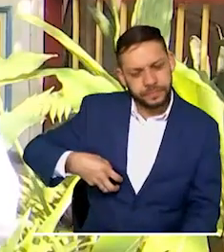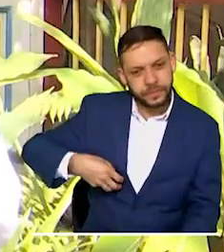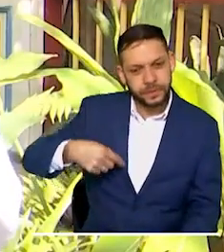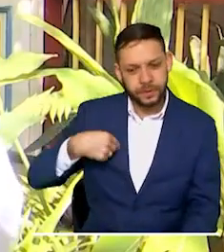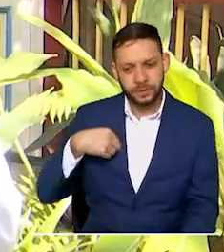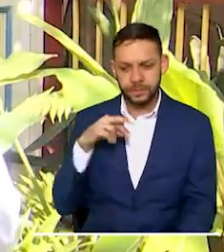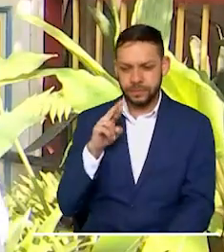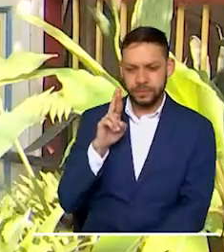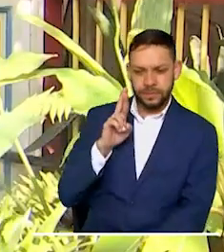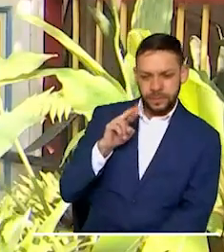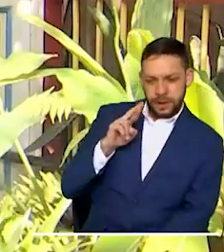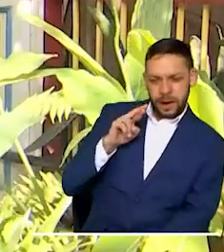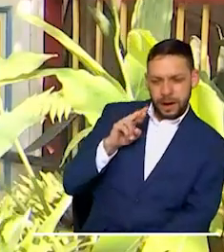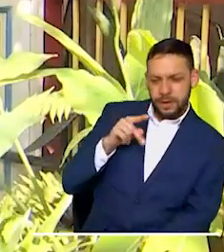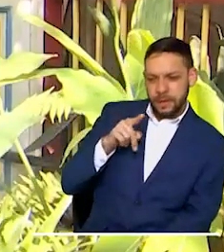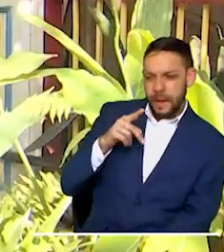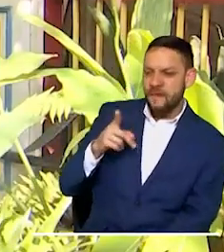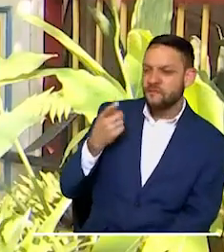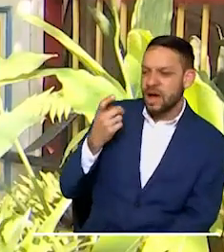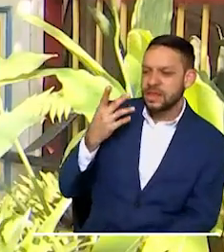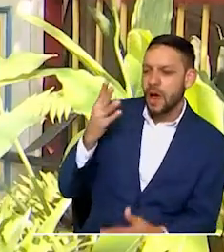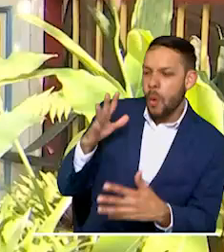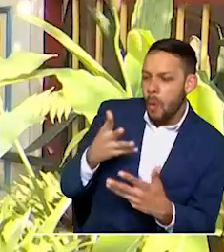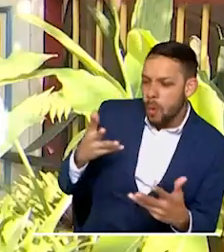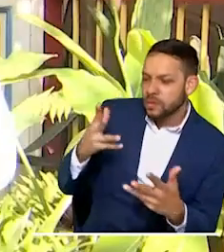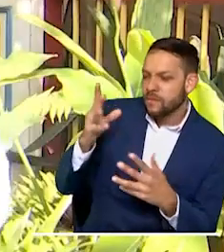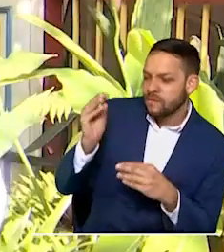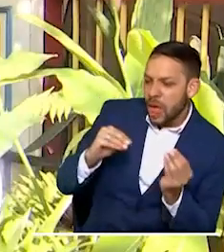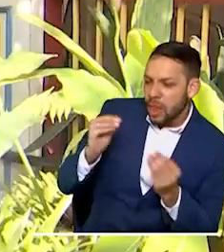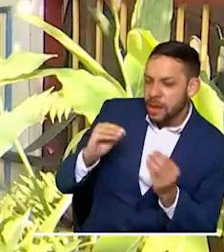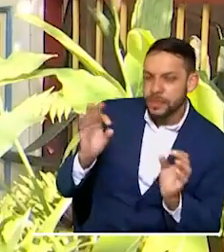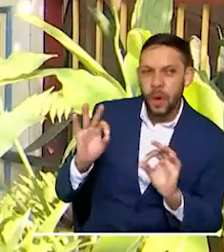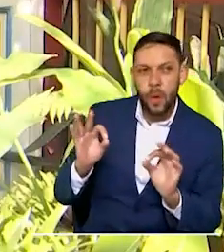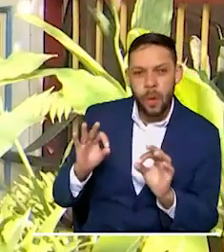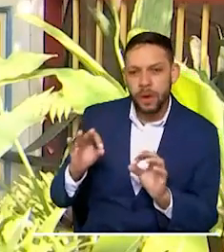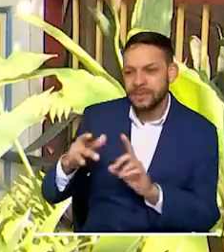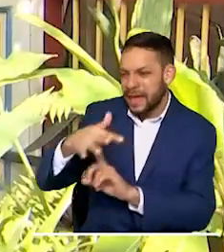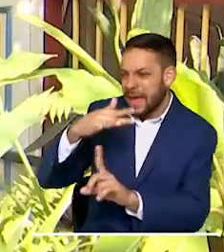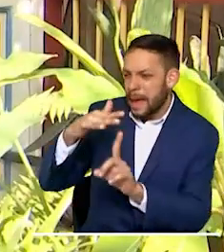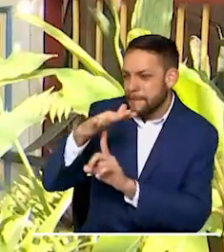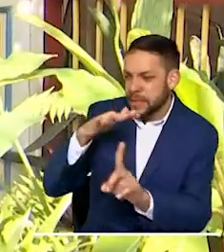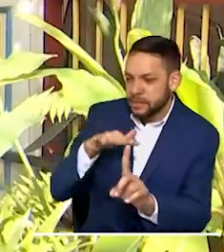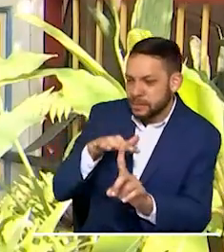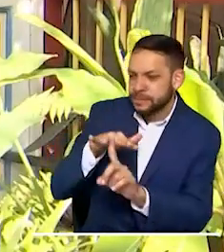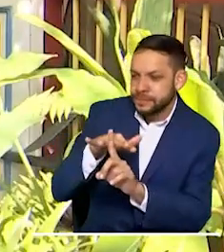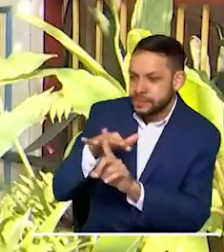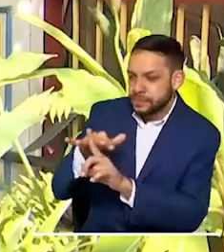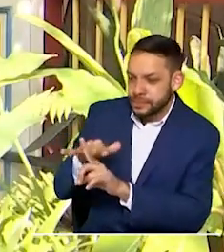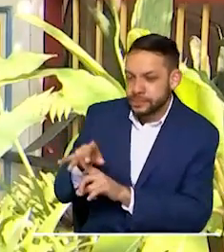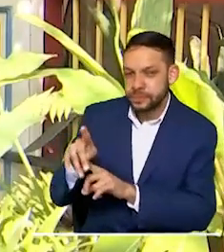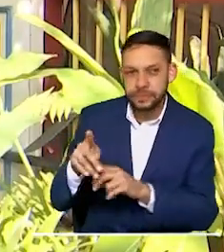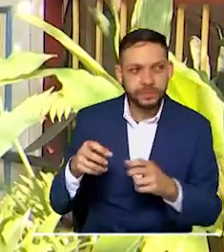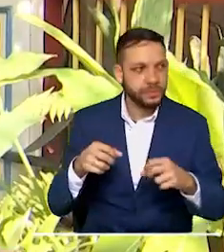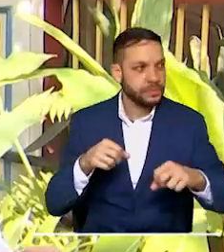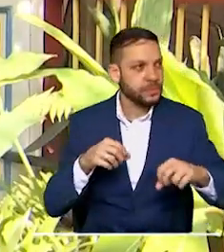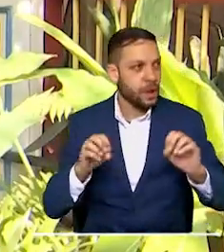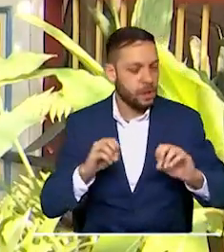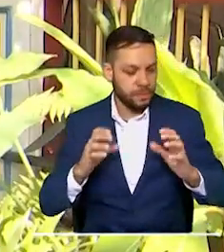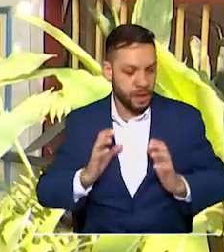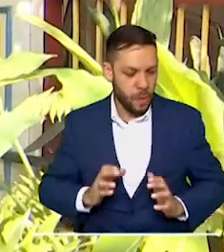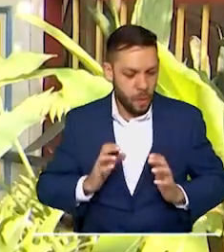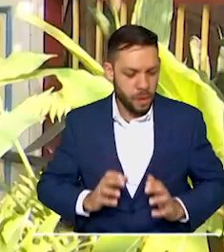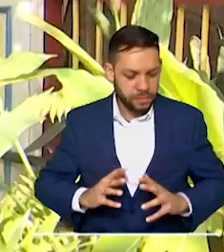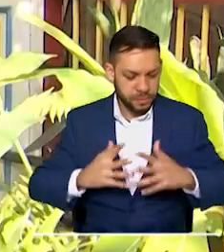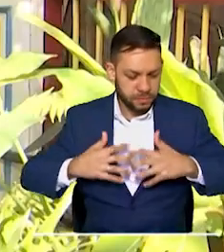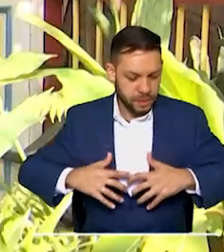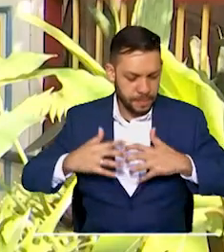algo no se está haciendo de forma adecuada o que aún hay factores que no se han revisado que están generando este tipo de disfunciones a